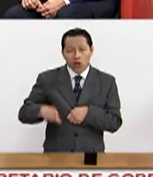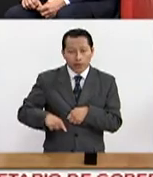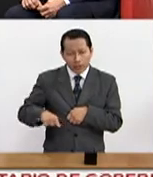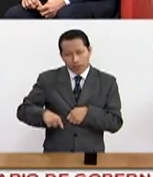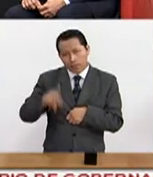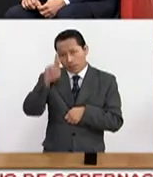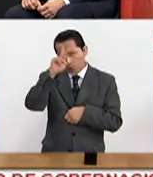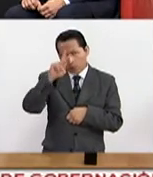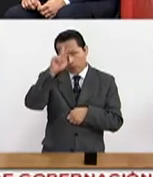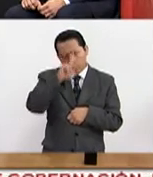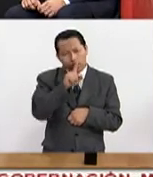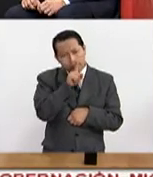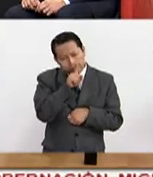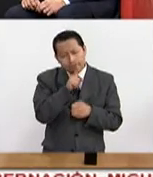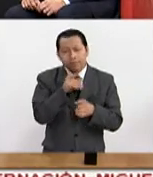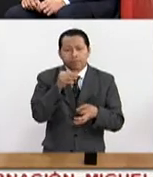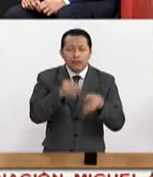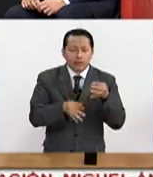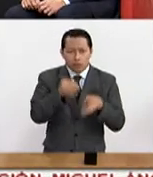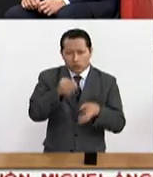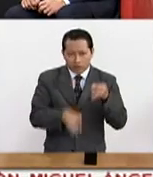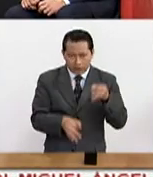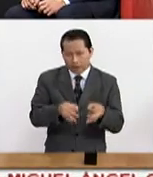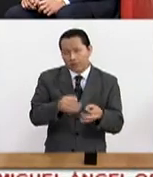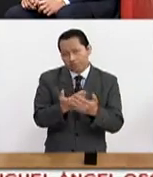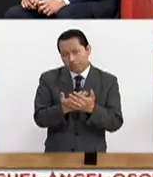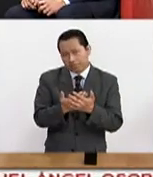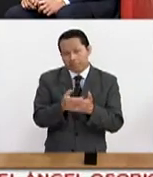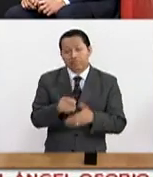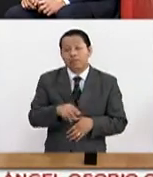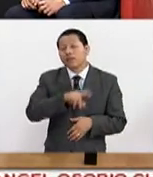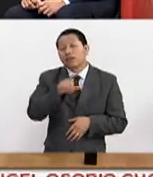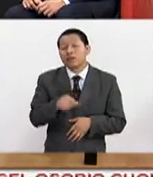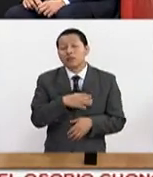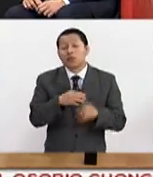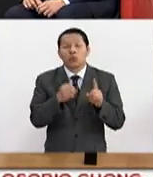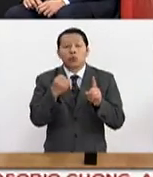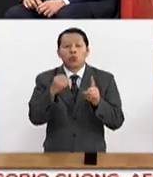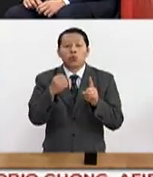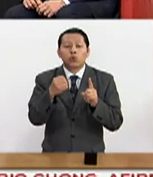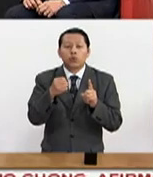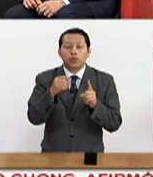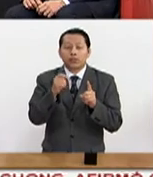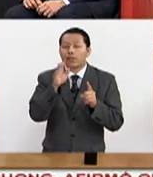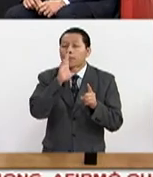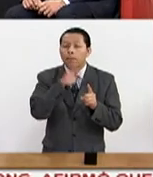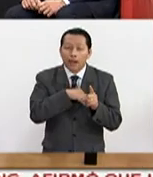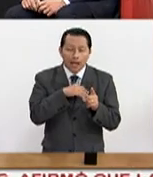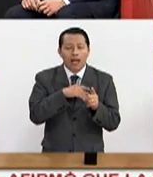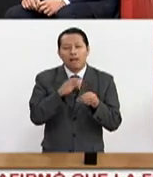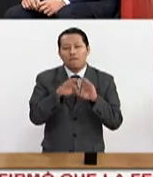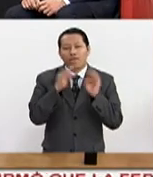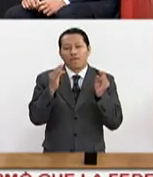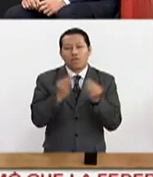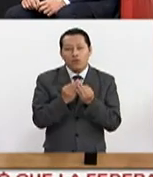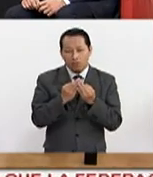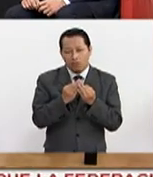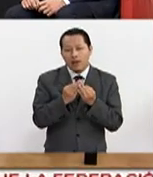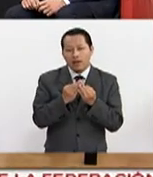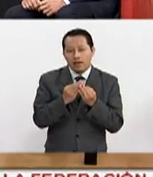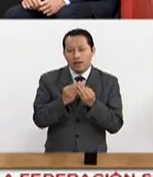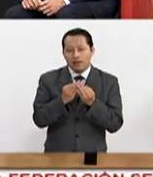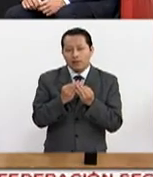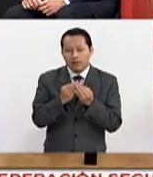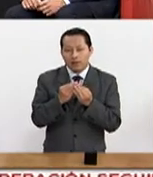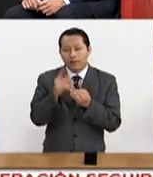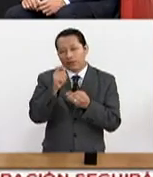muy prudente y había dejado que el tribunal resolviera. Y bueno, cuando llega el 1 de octubre, una mala estrategia